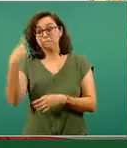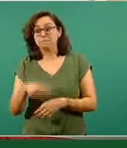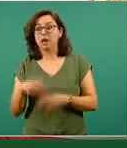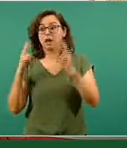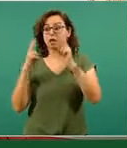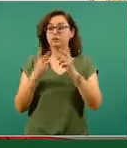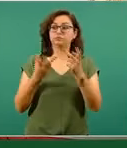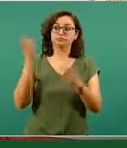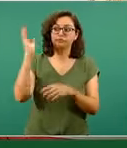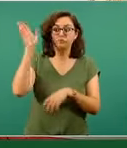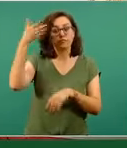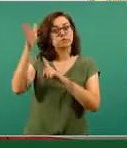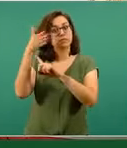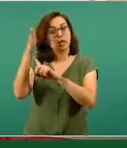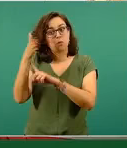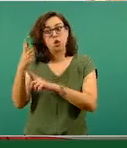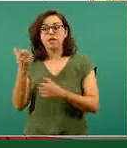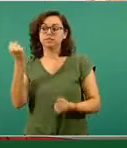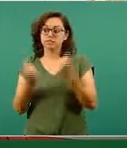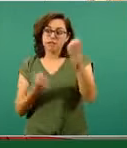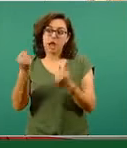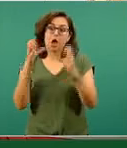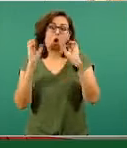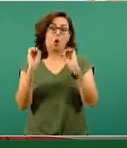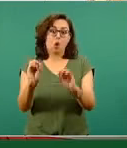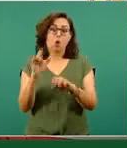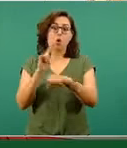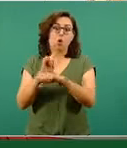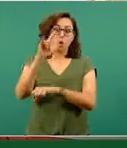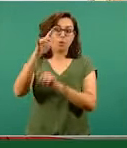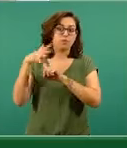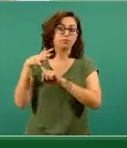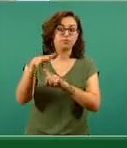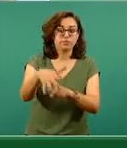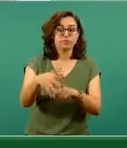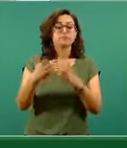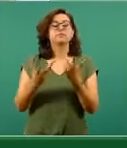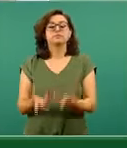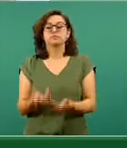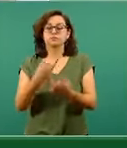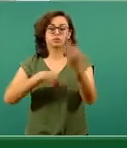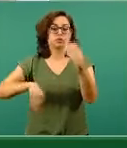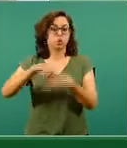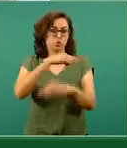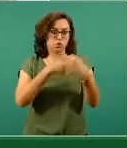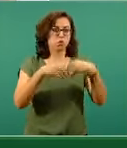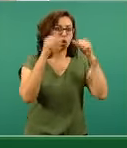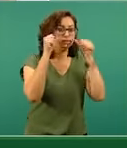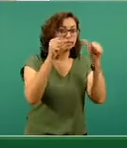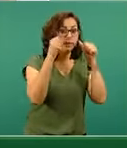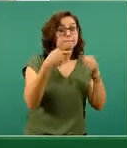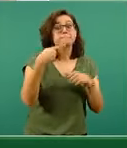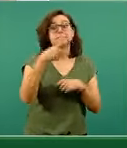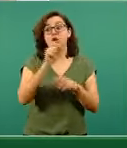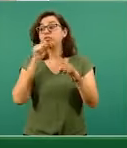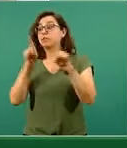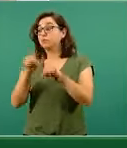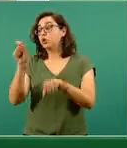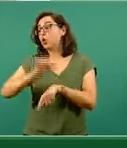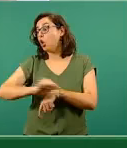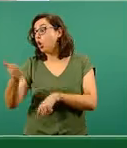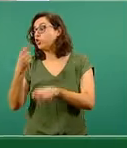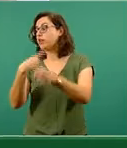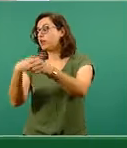de algunos pacientes, sin descuidar en ningún momento las otras necesidades de atención que tenía la ciudadanía: urgencias